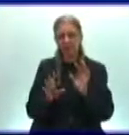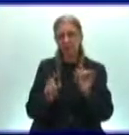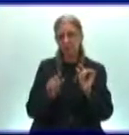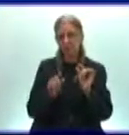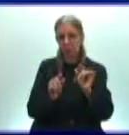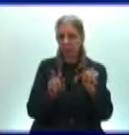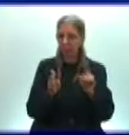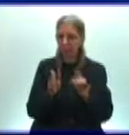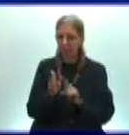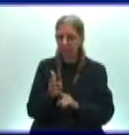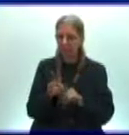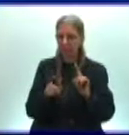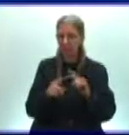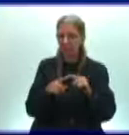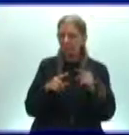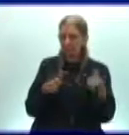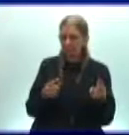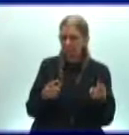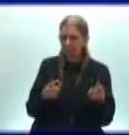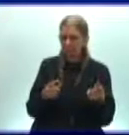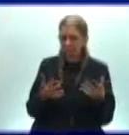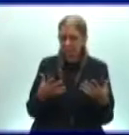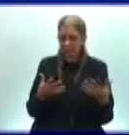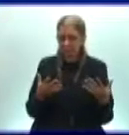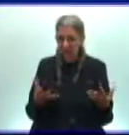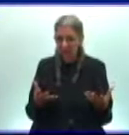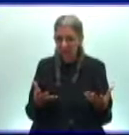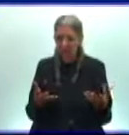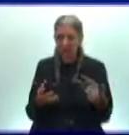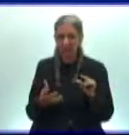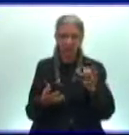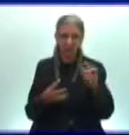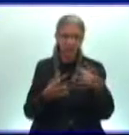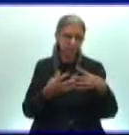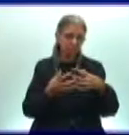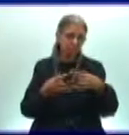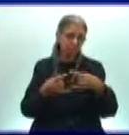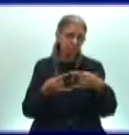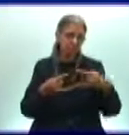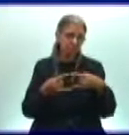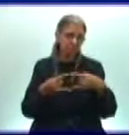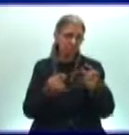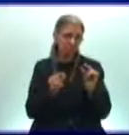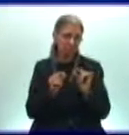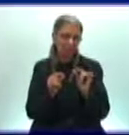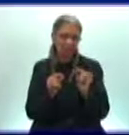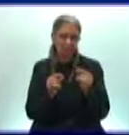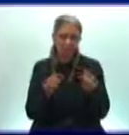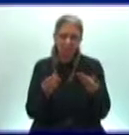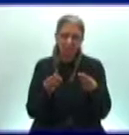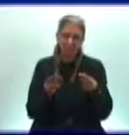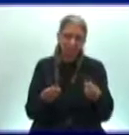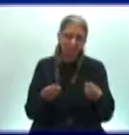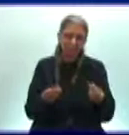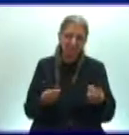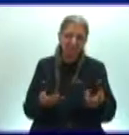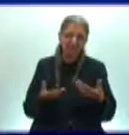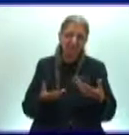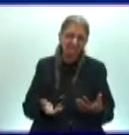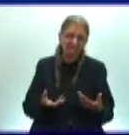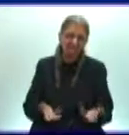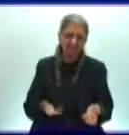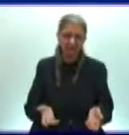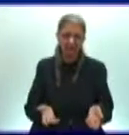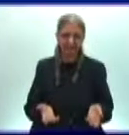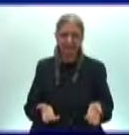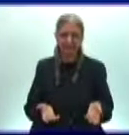ejemplo, de las propiedades de físicas, en este caso la temperatura de fusión y la temperatura de ebullición, debemos ir a la estructura. ¿Qué